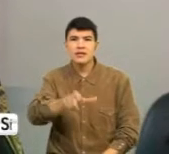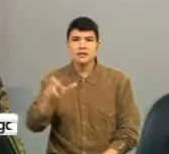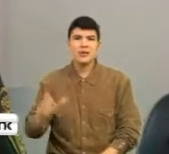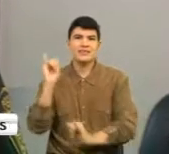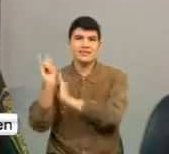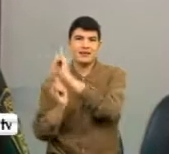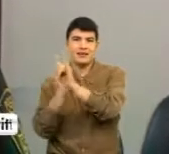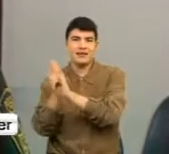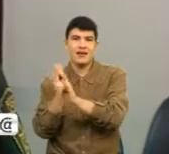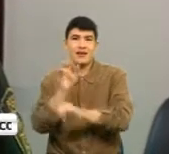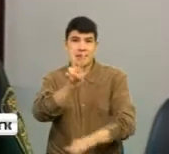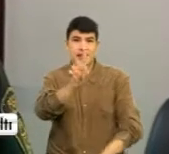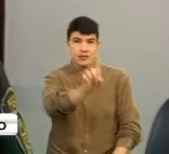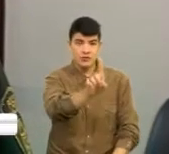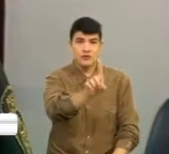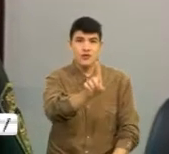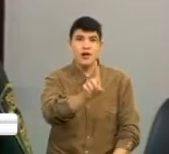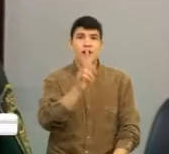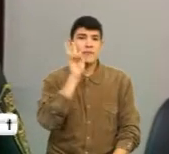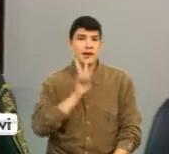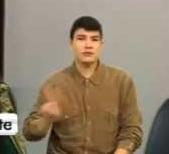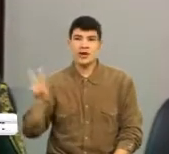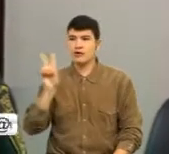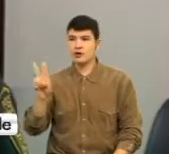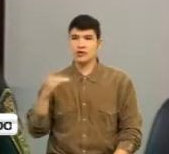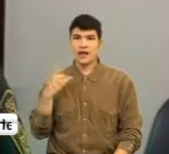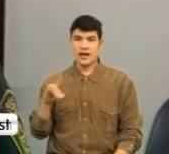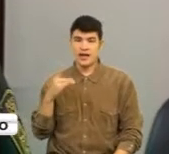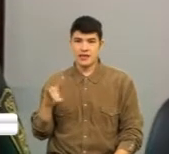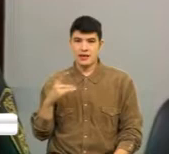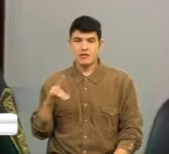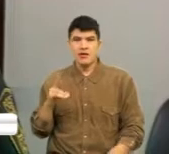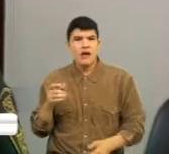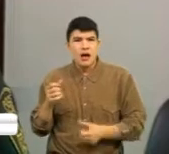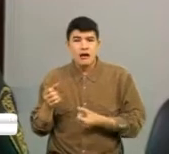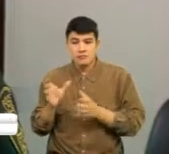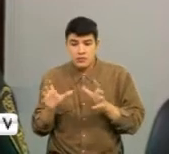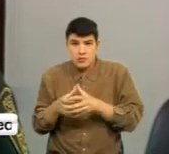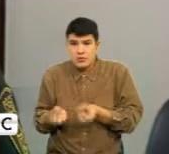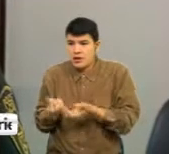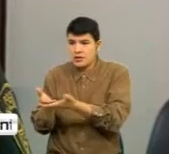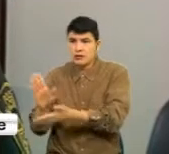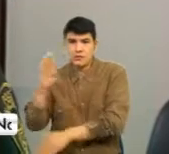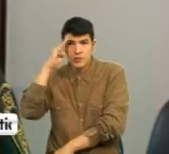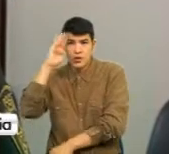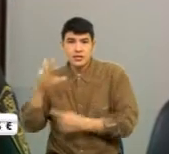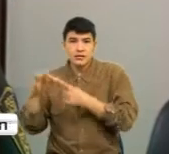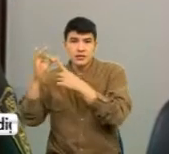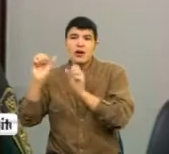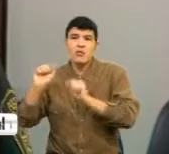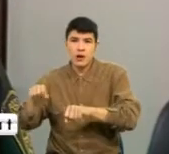21 venezolanos 2 argentinos los cuales fueron entregados a migración colombia para su